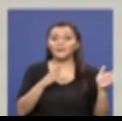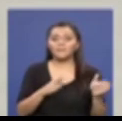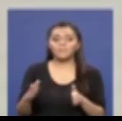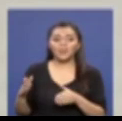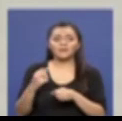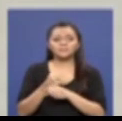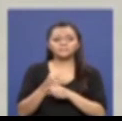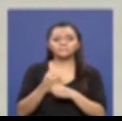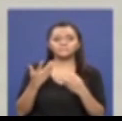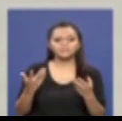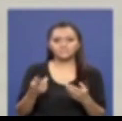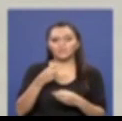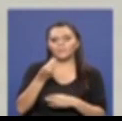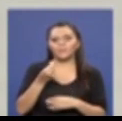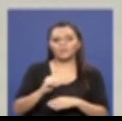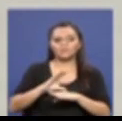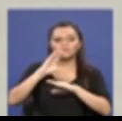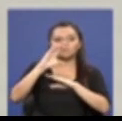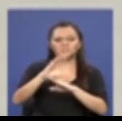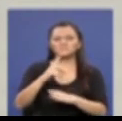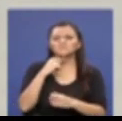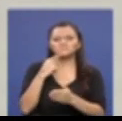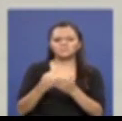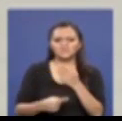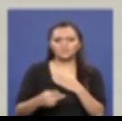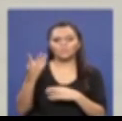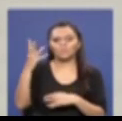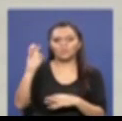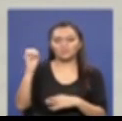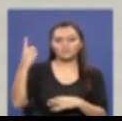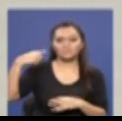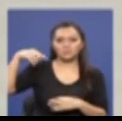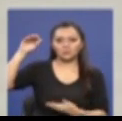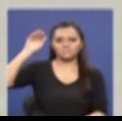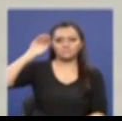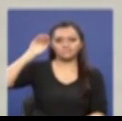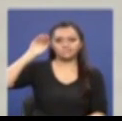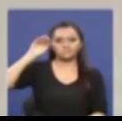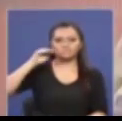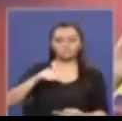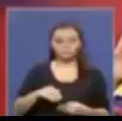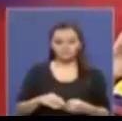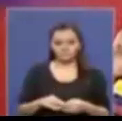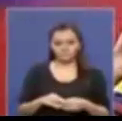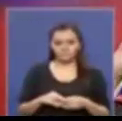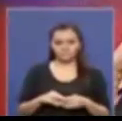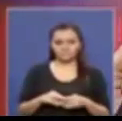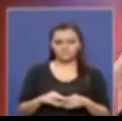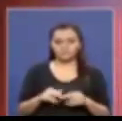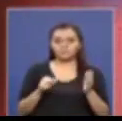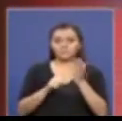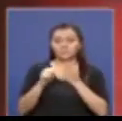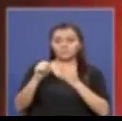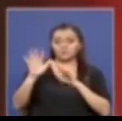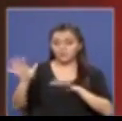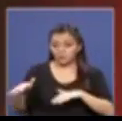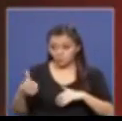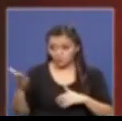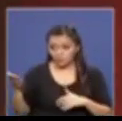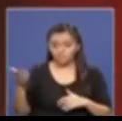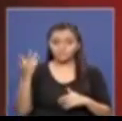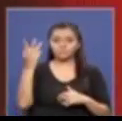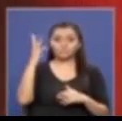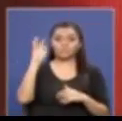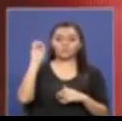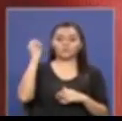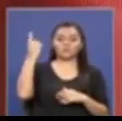Líneas de financiamiento, ya esto está, 20, 40 millones, pásenle el micrófono por favor al ministro de Agricultura,